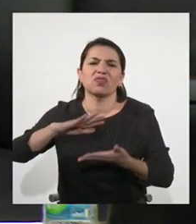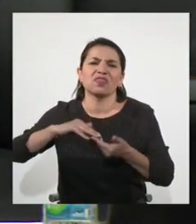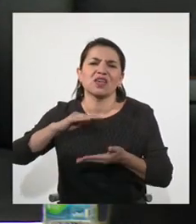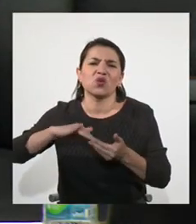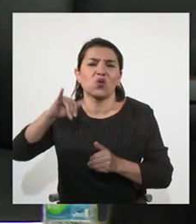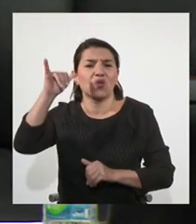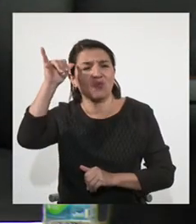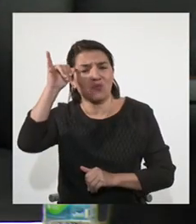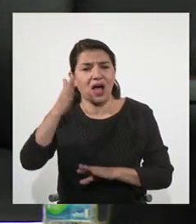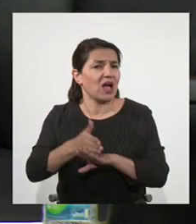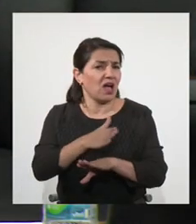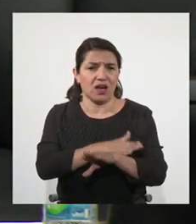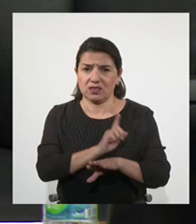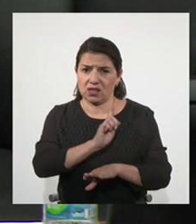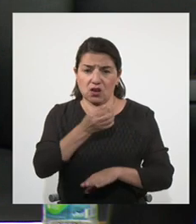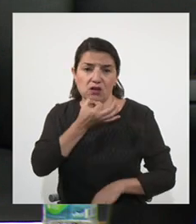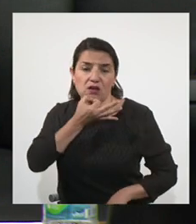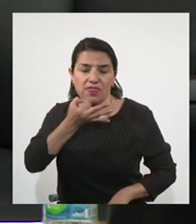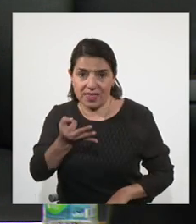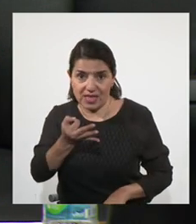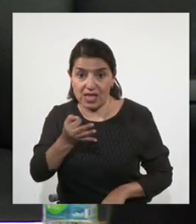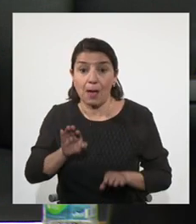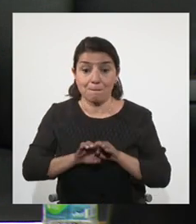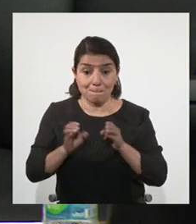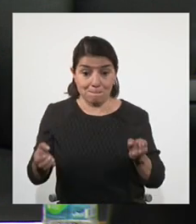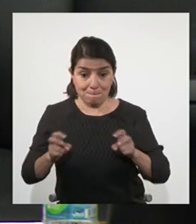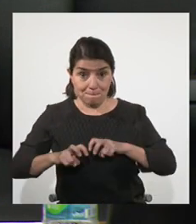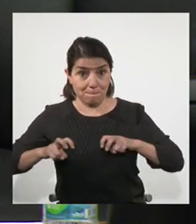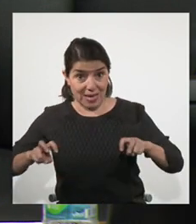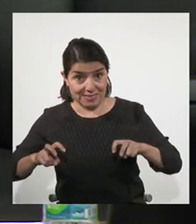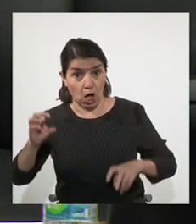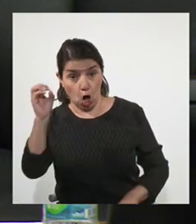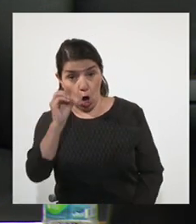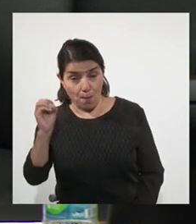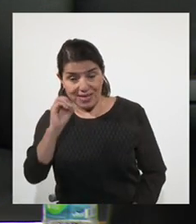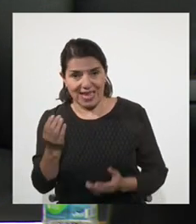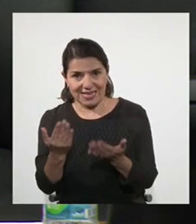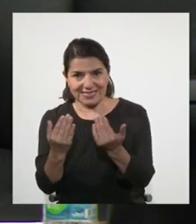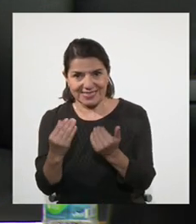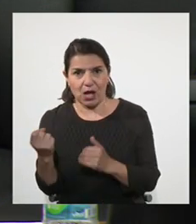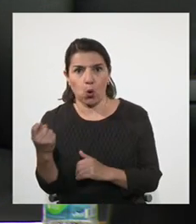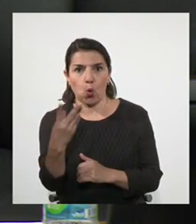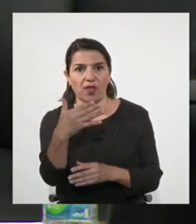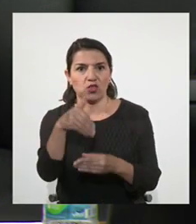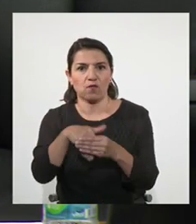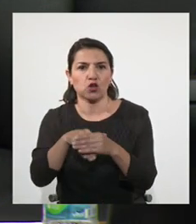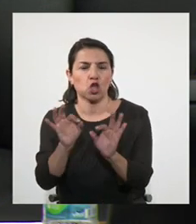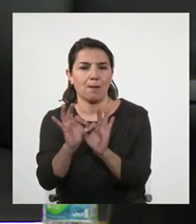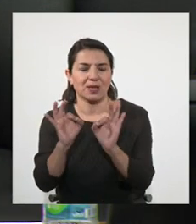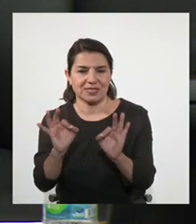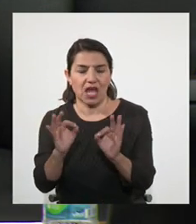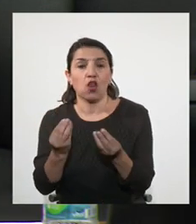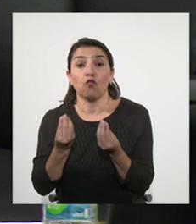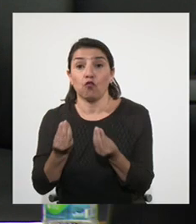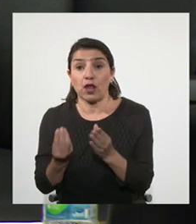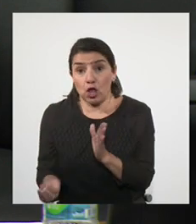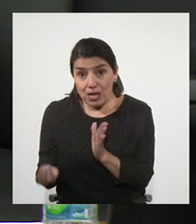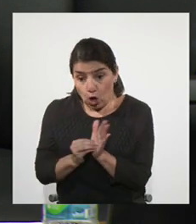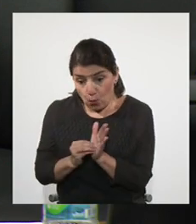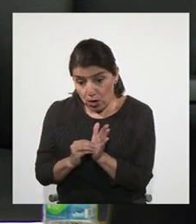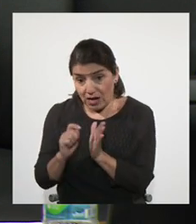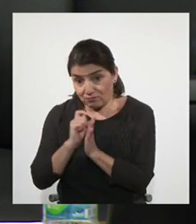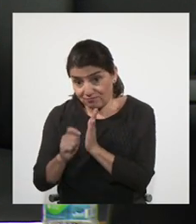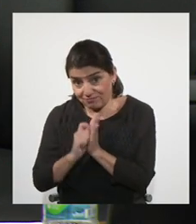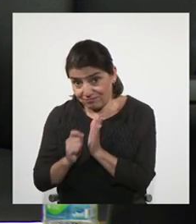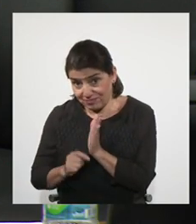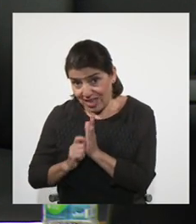pero si en opinión de la mesa se requería un quórum especial, es bueno que eso esté en el informe. Eso es todo lo que pido.